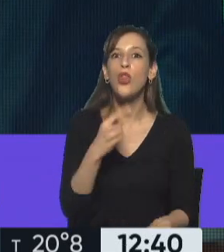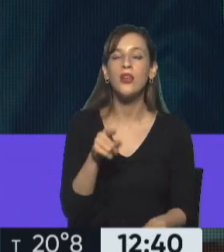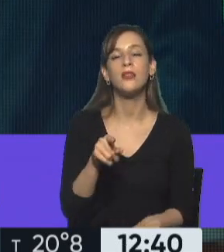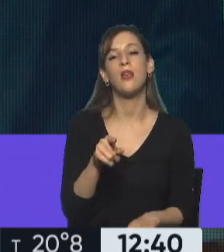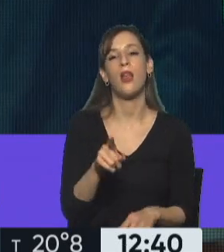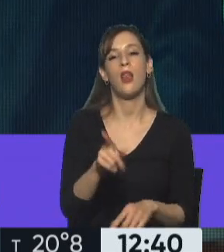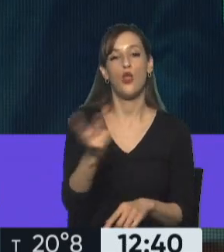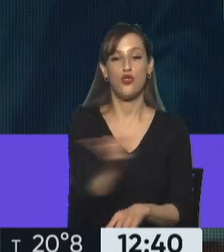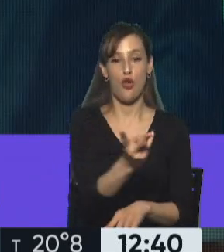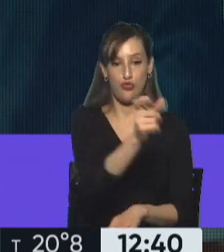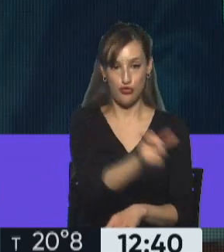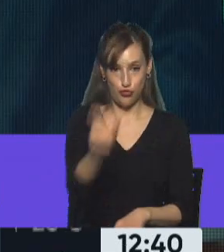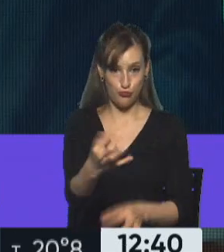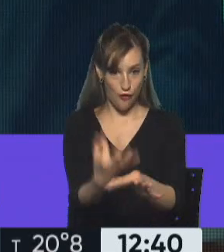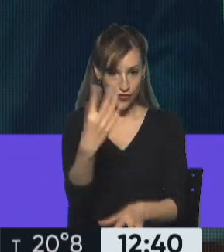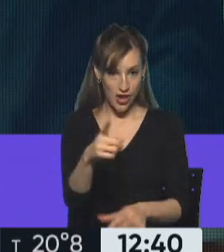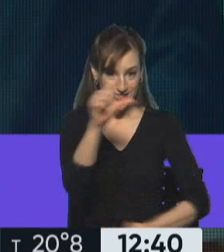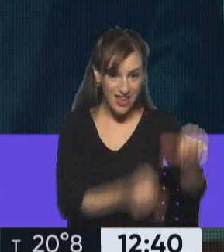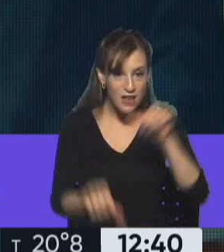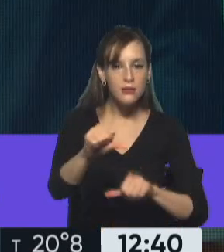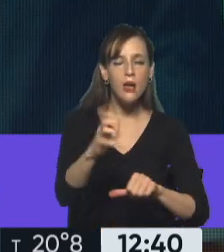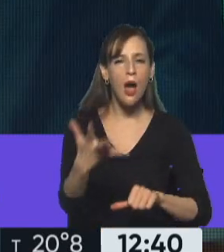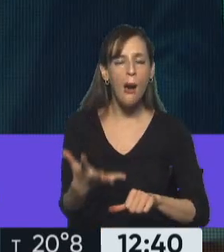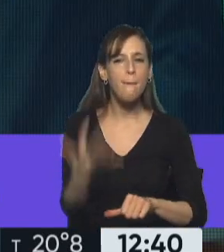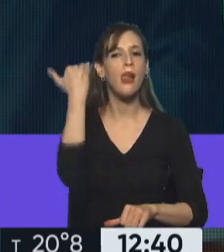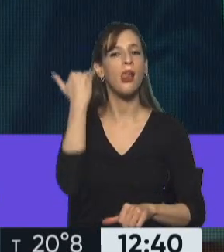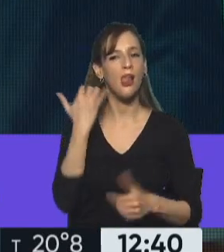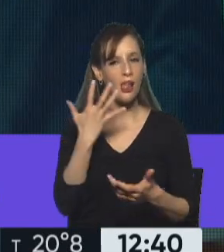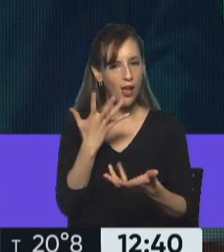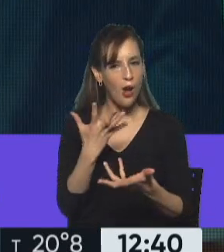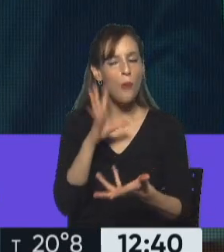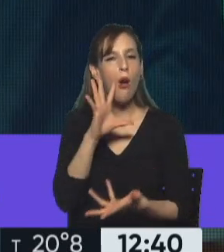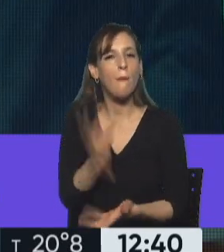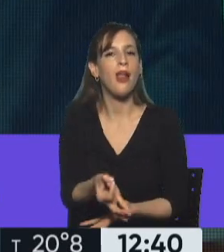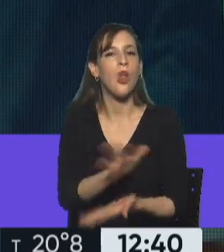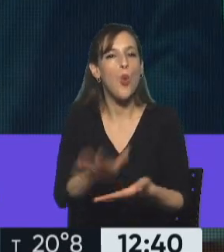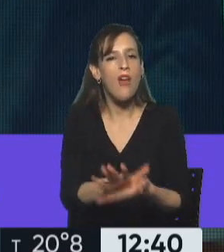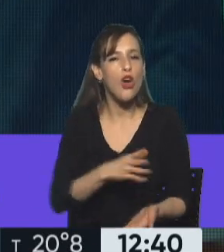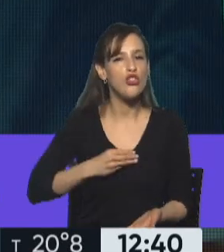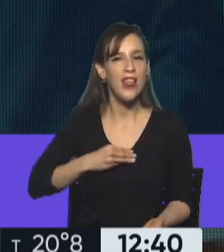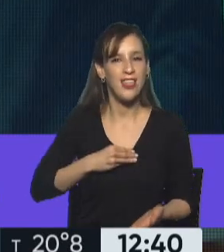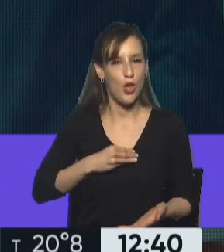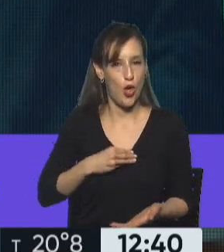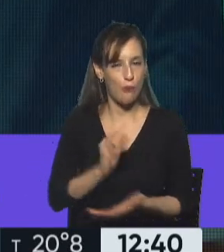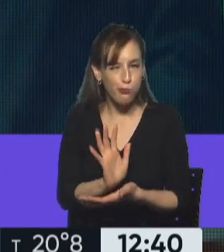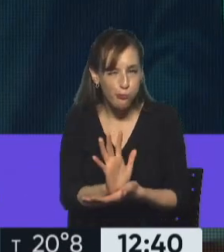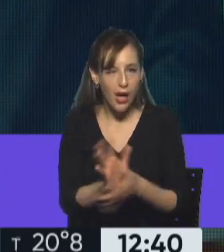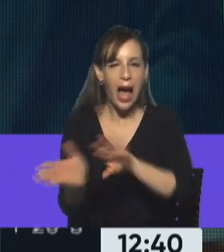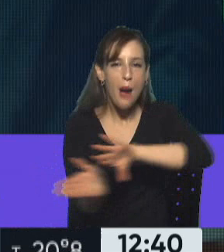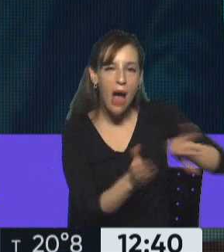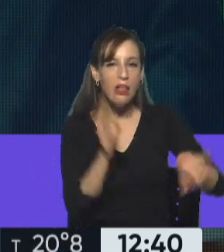investigadores descubrieron dos nuevos sentidos además de la vista el oído que tienen que ver con el tacto pero son